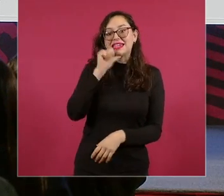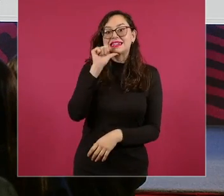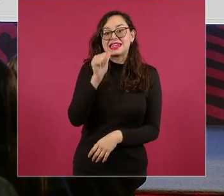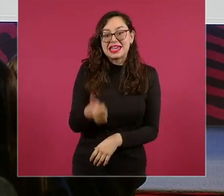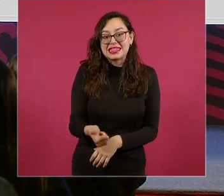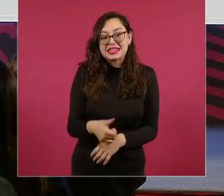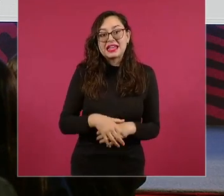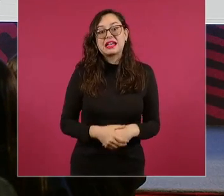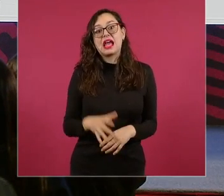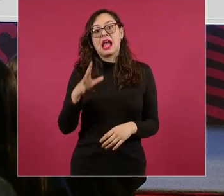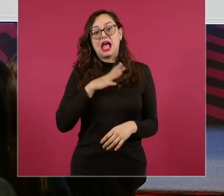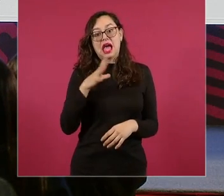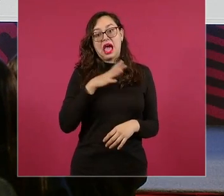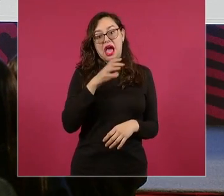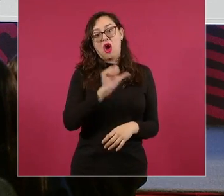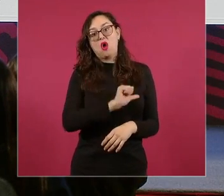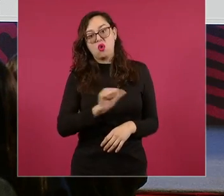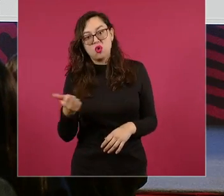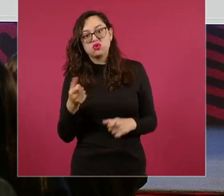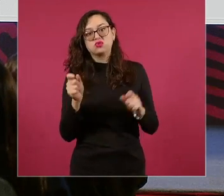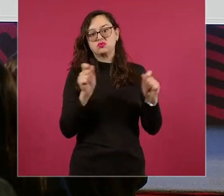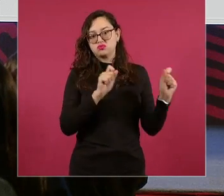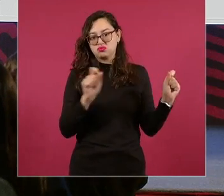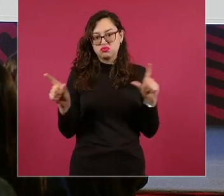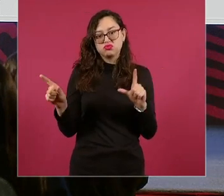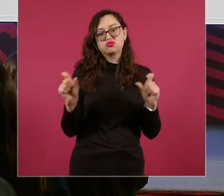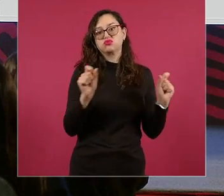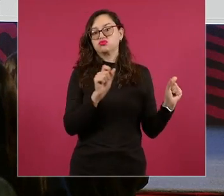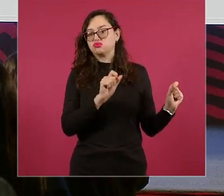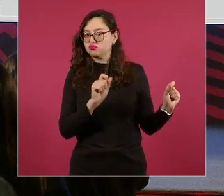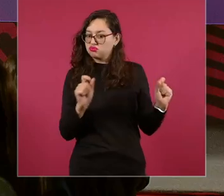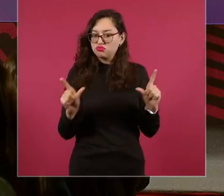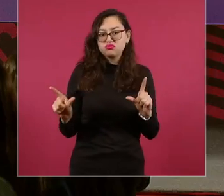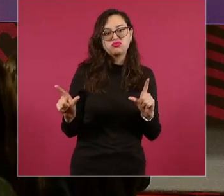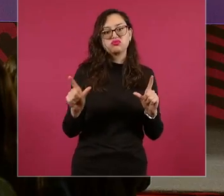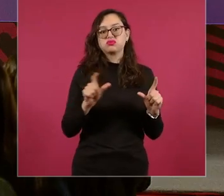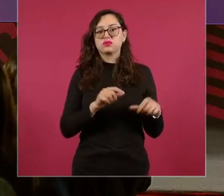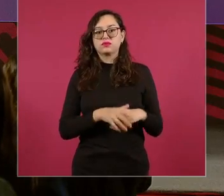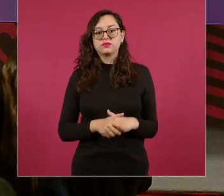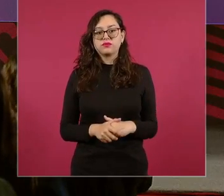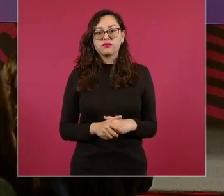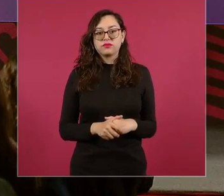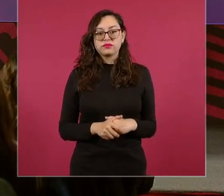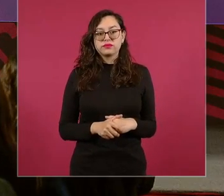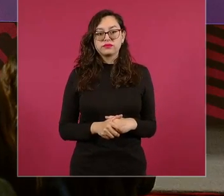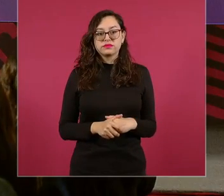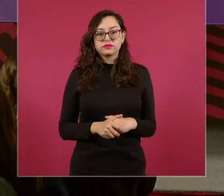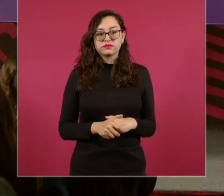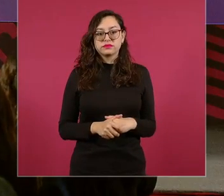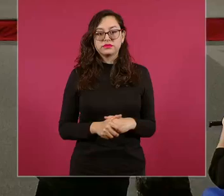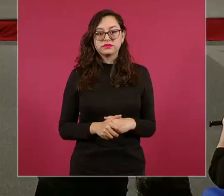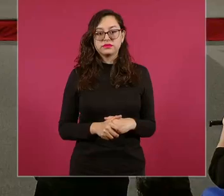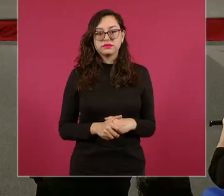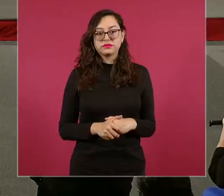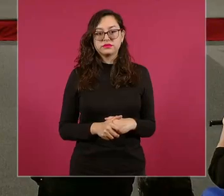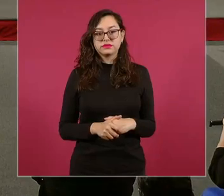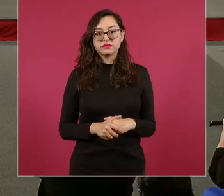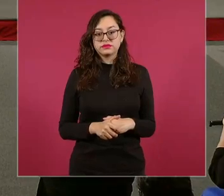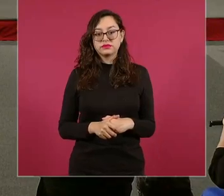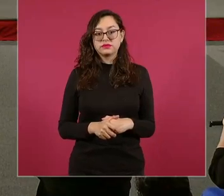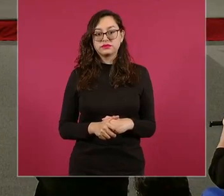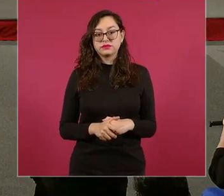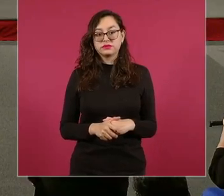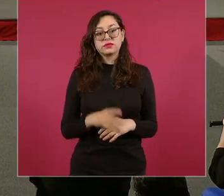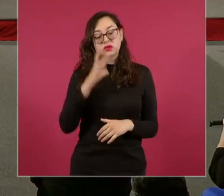hay algunos otros casos. Adelante, por favor. Adelante, por favor. Este es otro